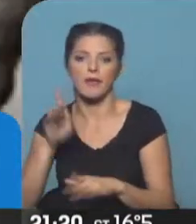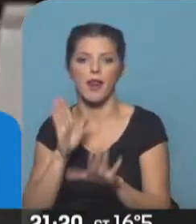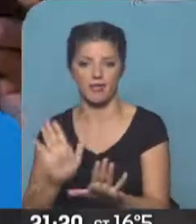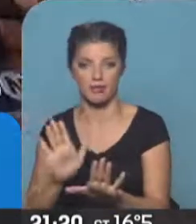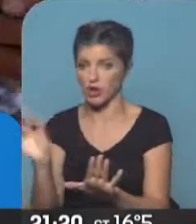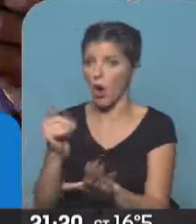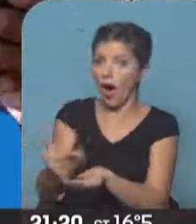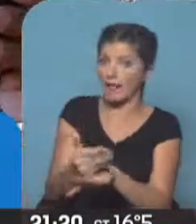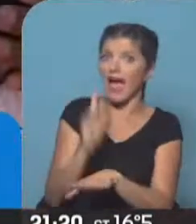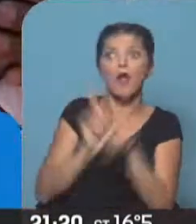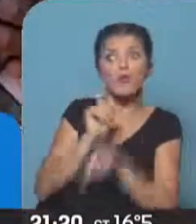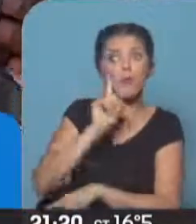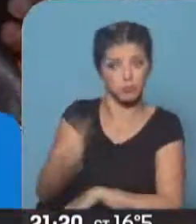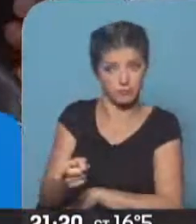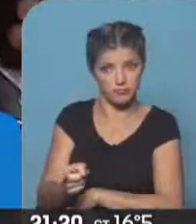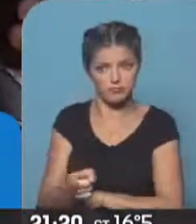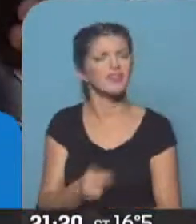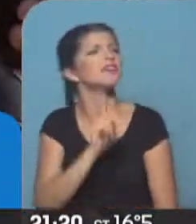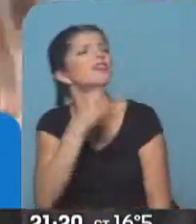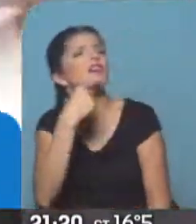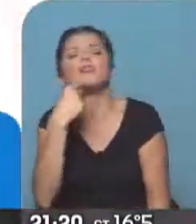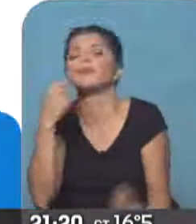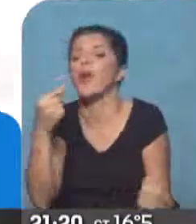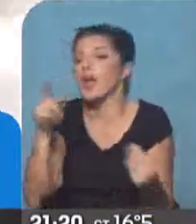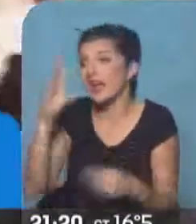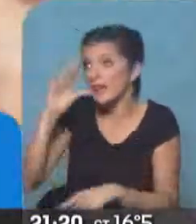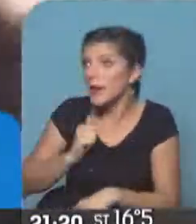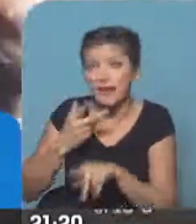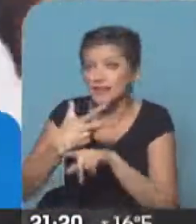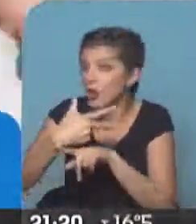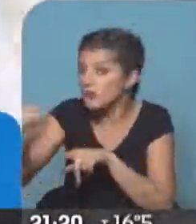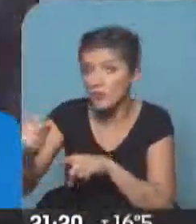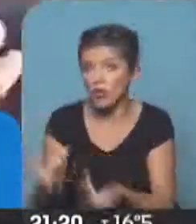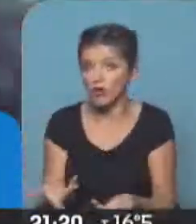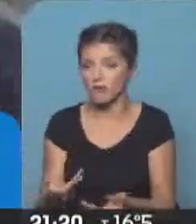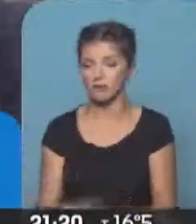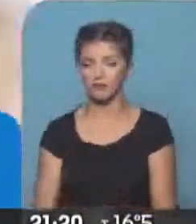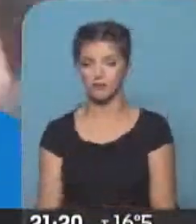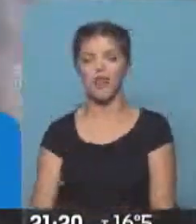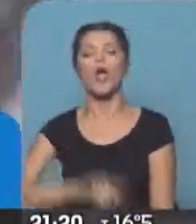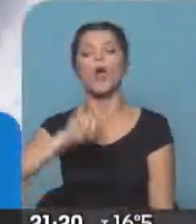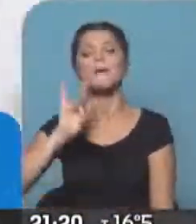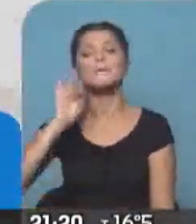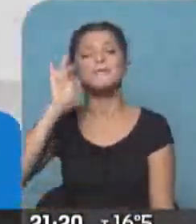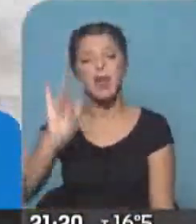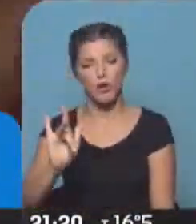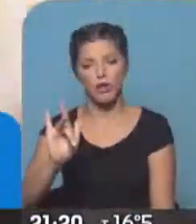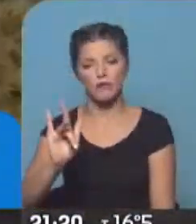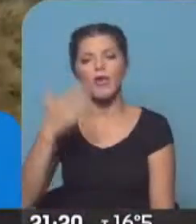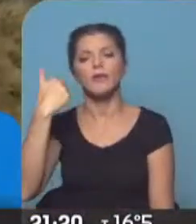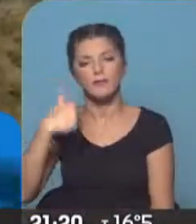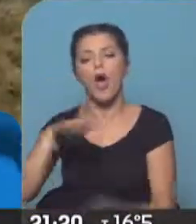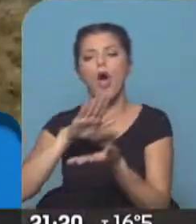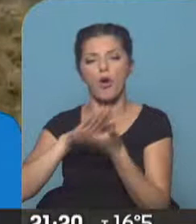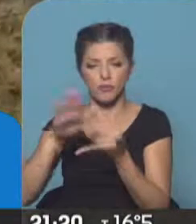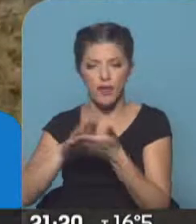En los gendarmes que se lo llevaron, que hablen y digan a dónde lo tienen. El juez Otranto dispuso para el miércoles próximo la reconstrucción de los